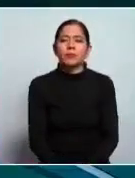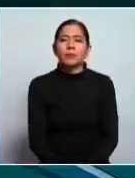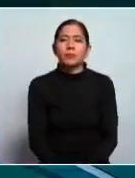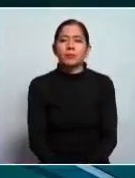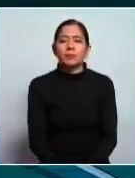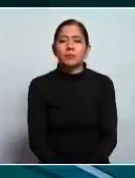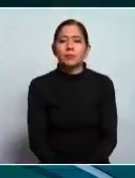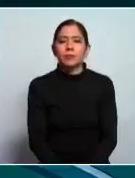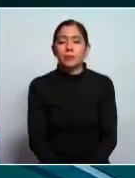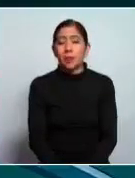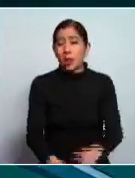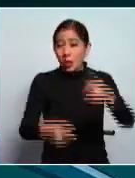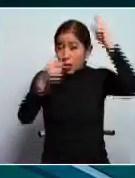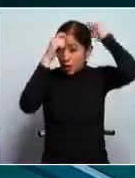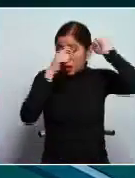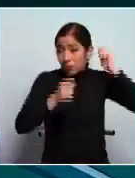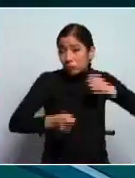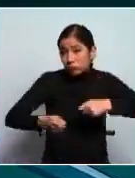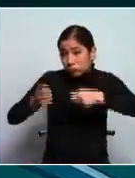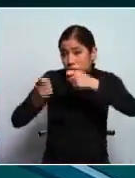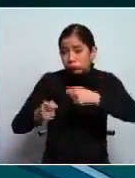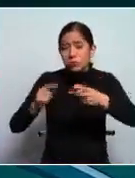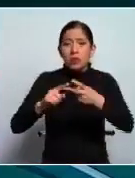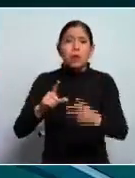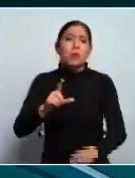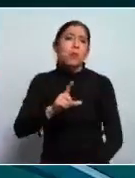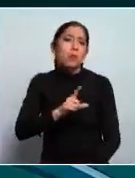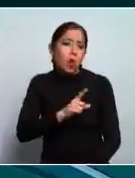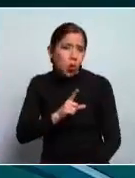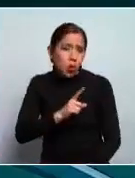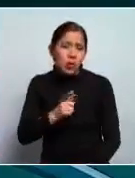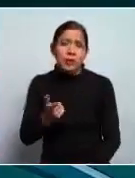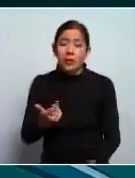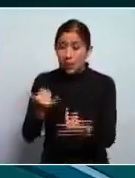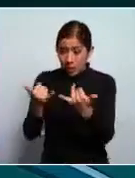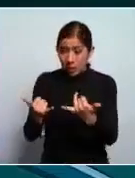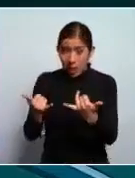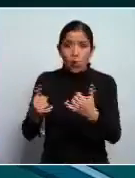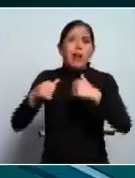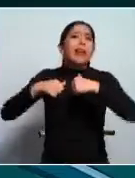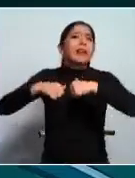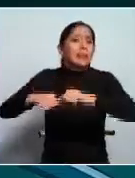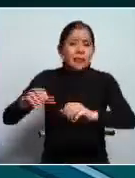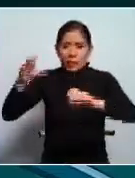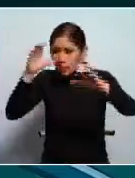Y con la ayuda de bomberos y también de la policía, a esta hora del día continúa la búsqueda de estos dos obreros, los cuales han